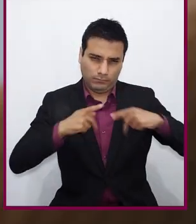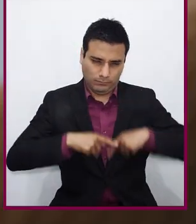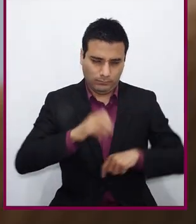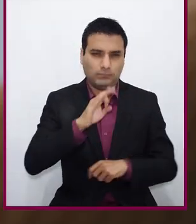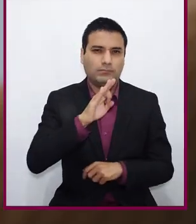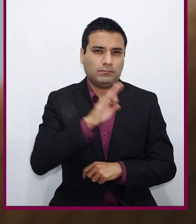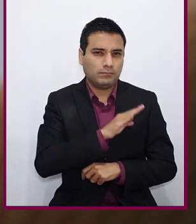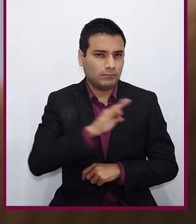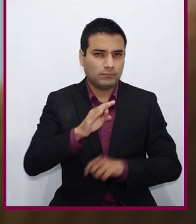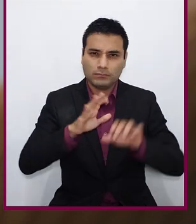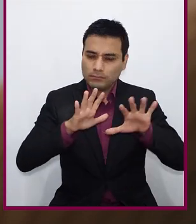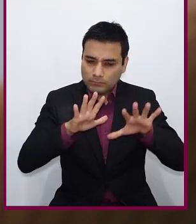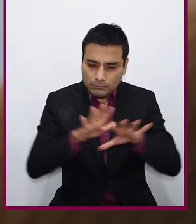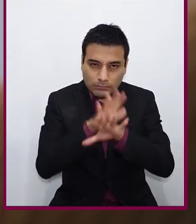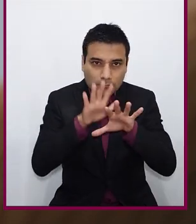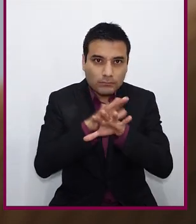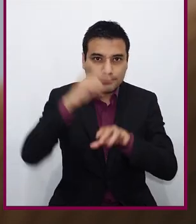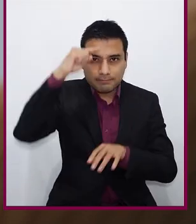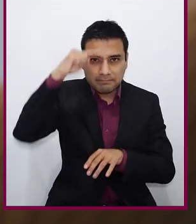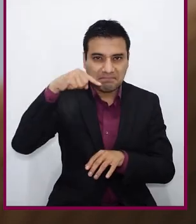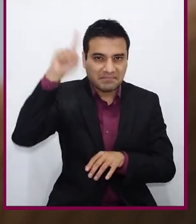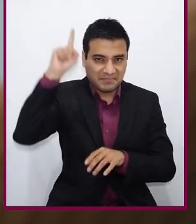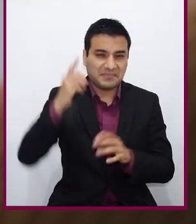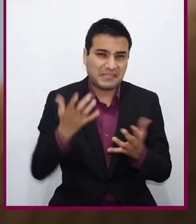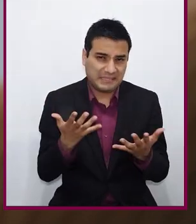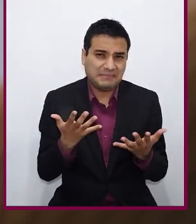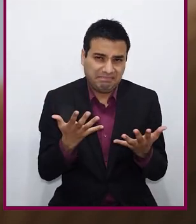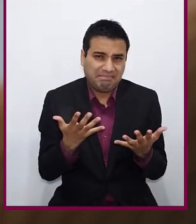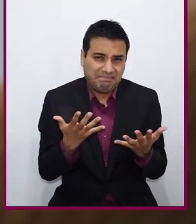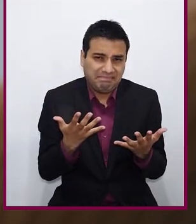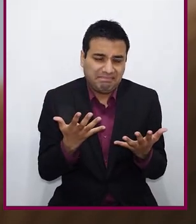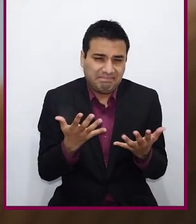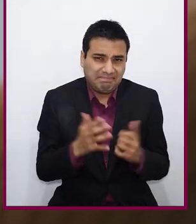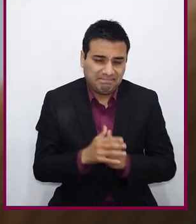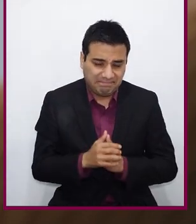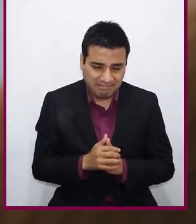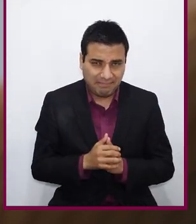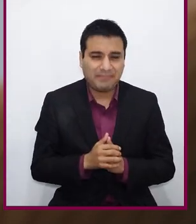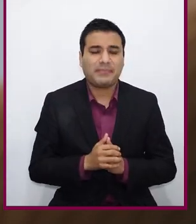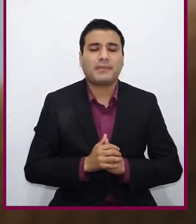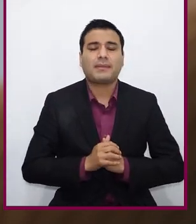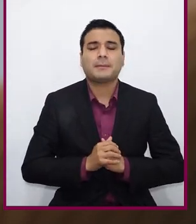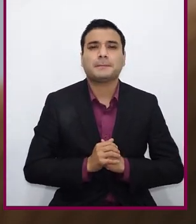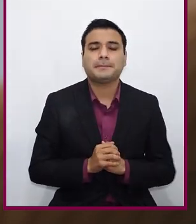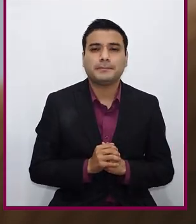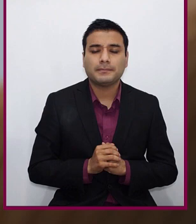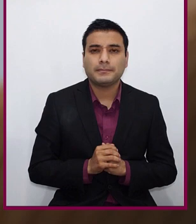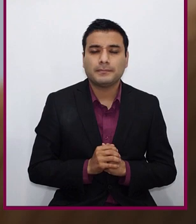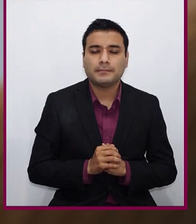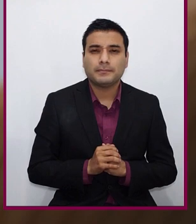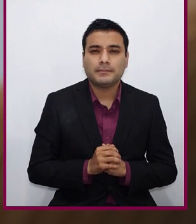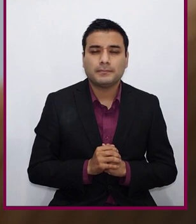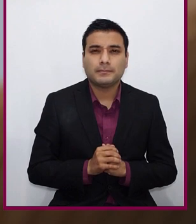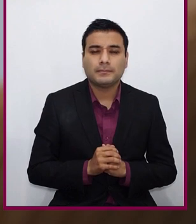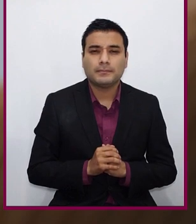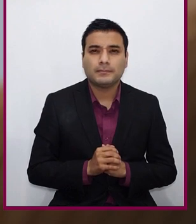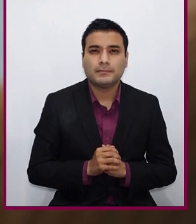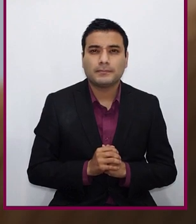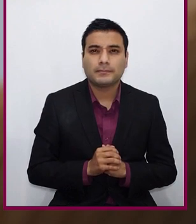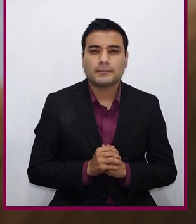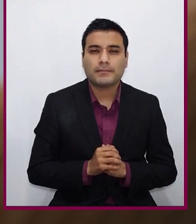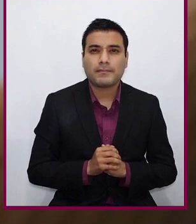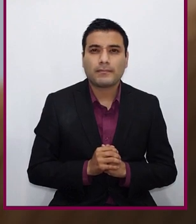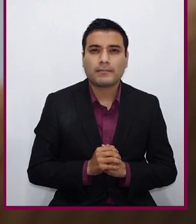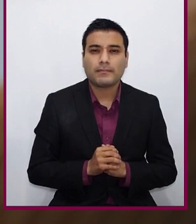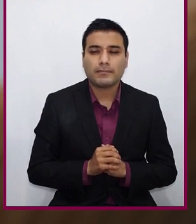de pitingo de android que vayan sacando no y si hay una infinidad había externado